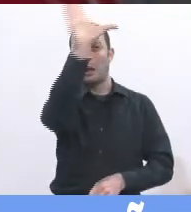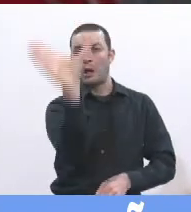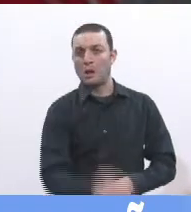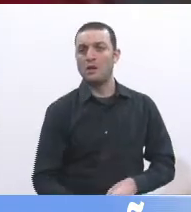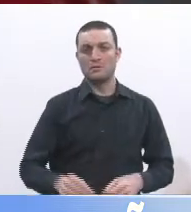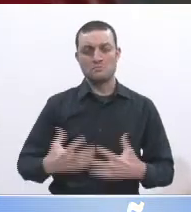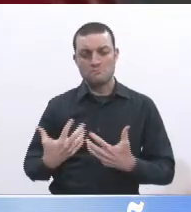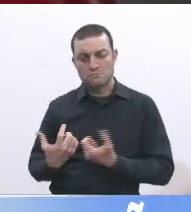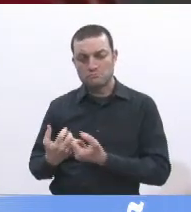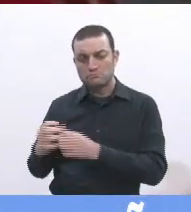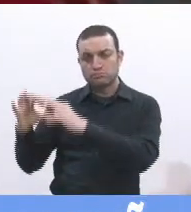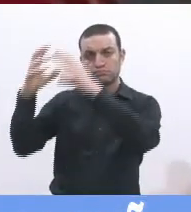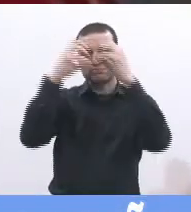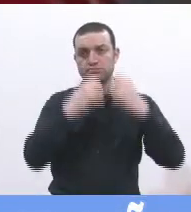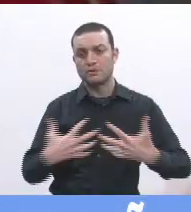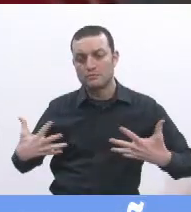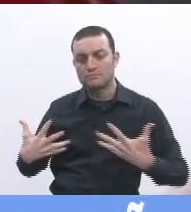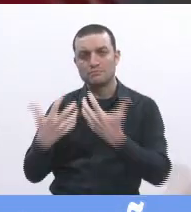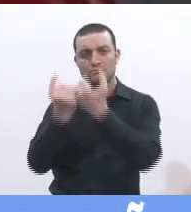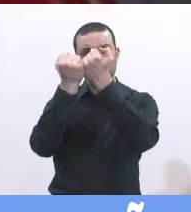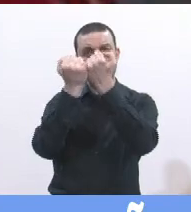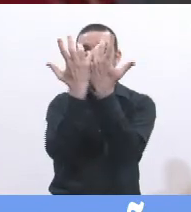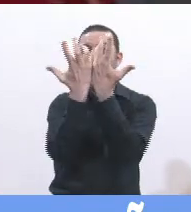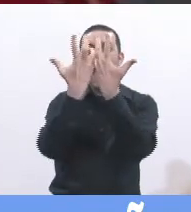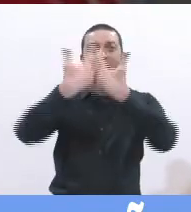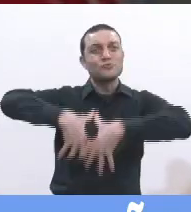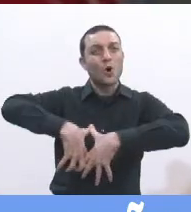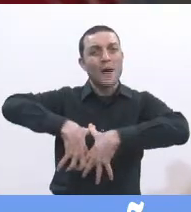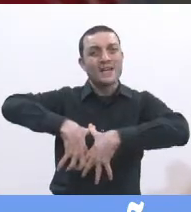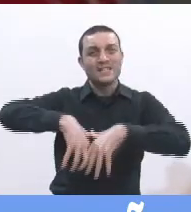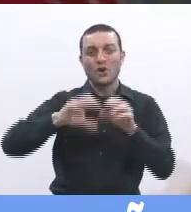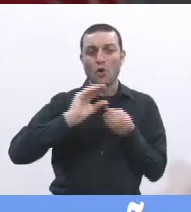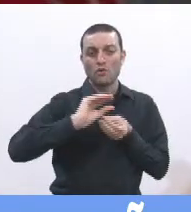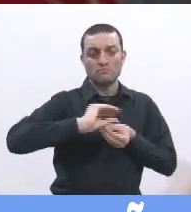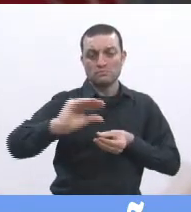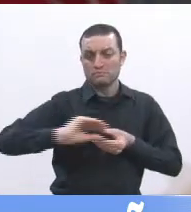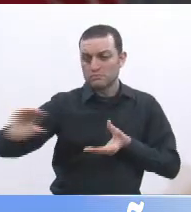coparticipación garantizando la automaticidad de la remisión de fondos.